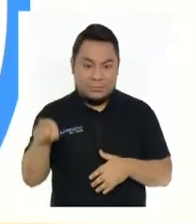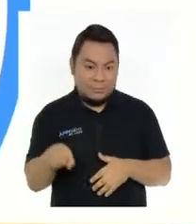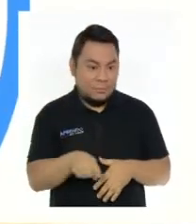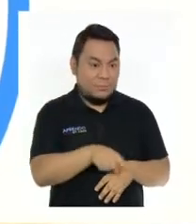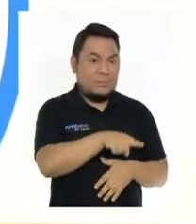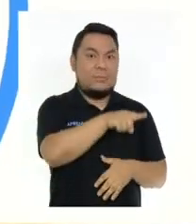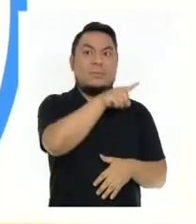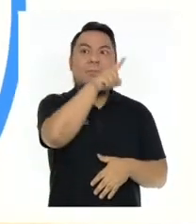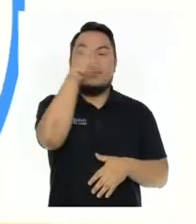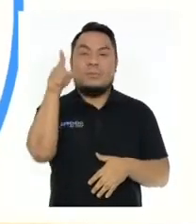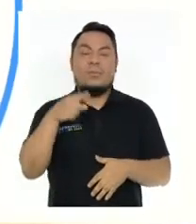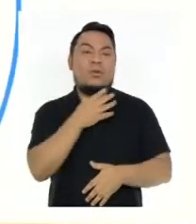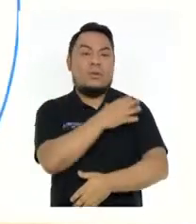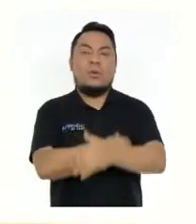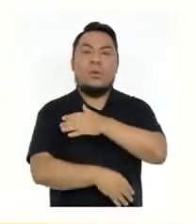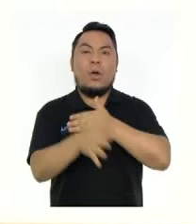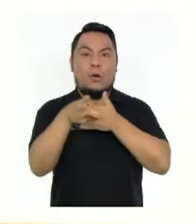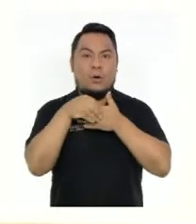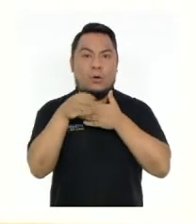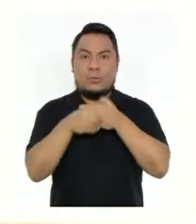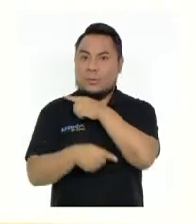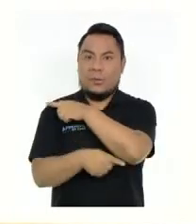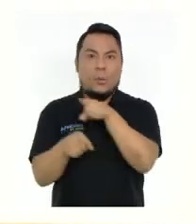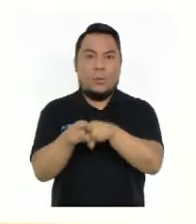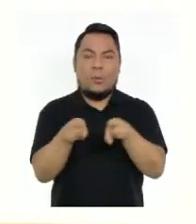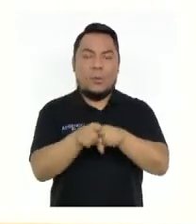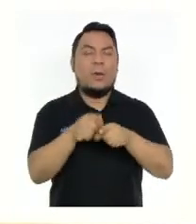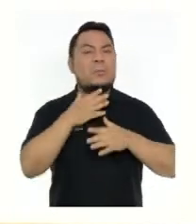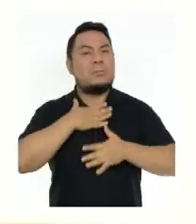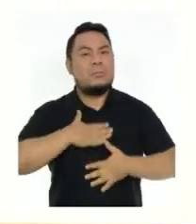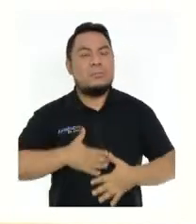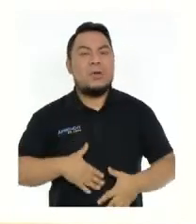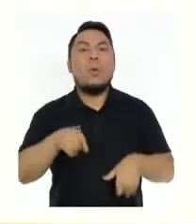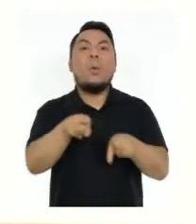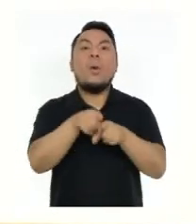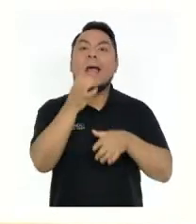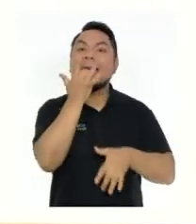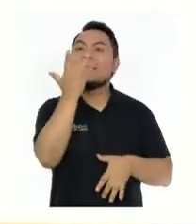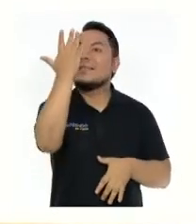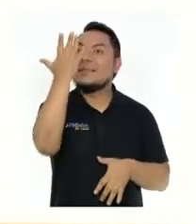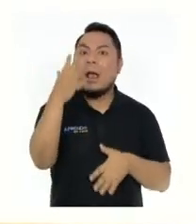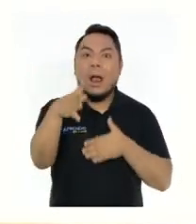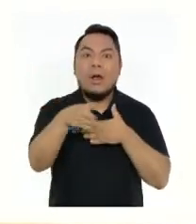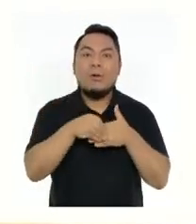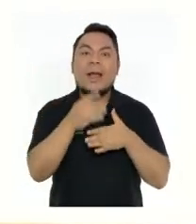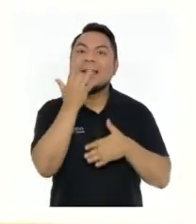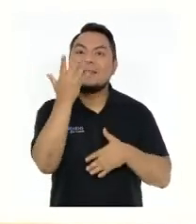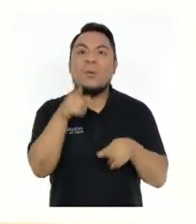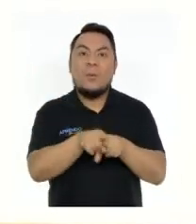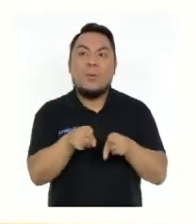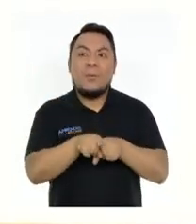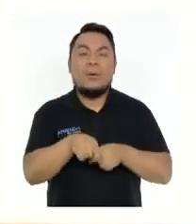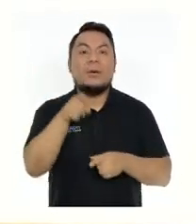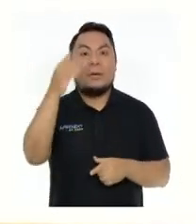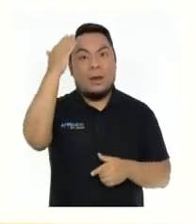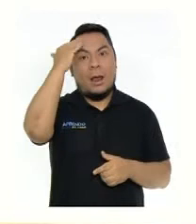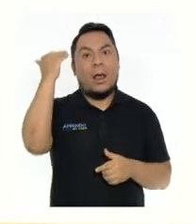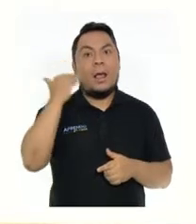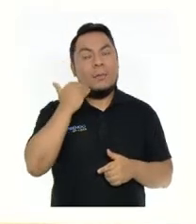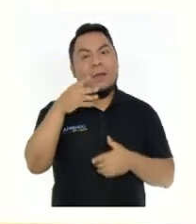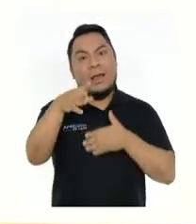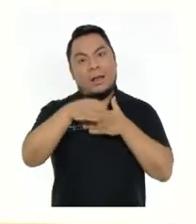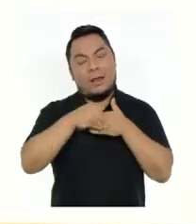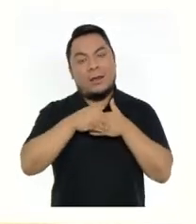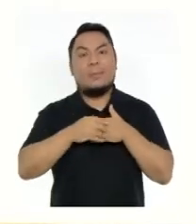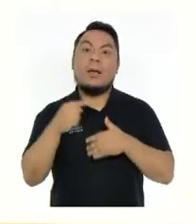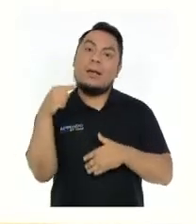brazos, lento, disfrutando cada movimiento, como en un espejo. Si volteo la cabeza, tú también lo haces.